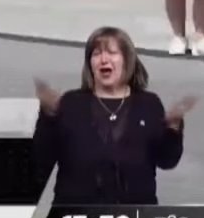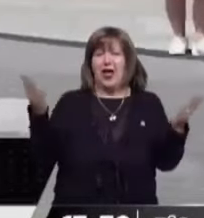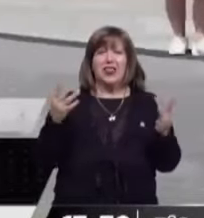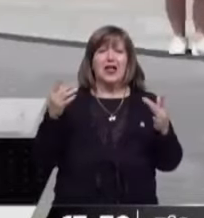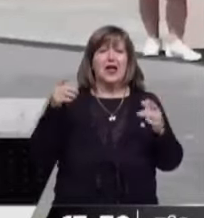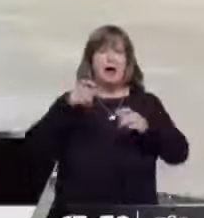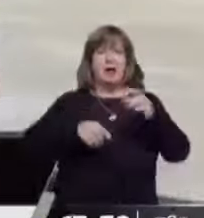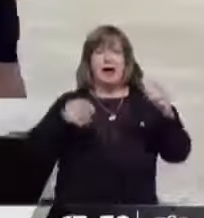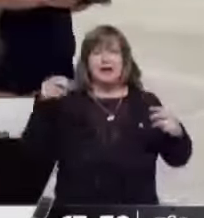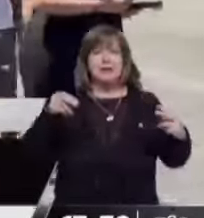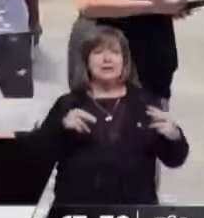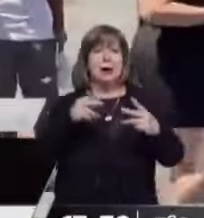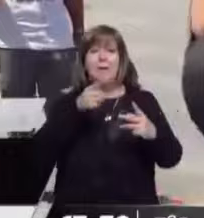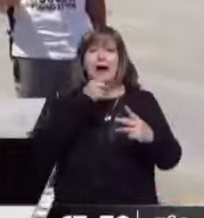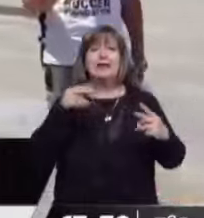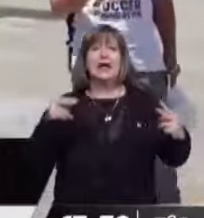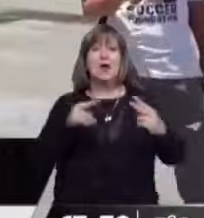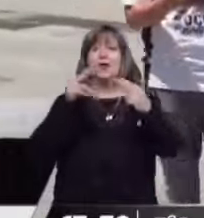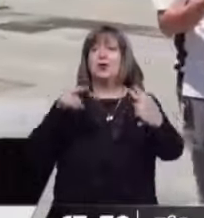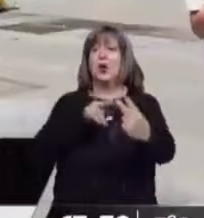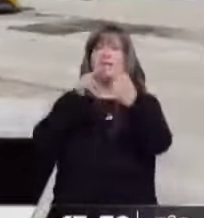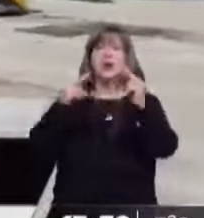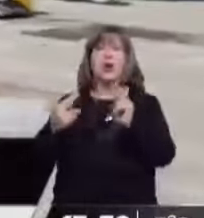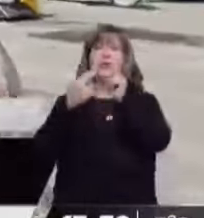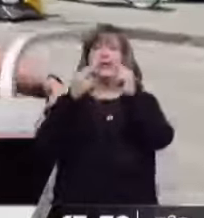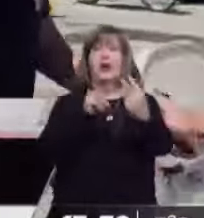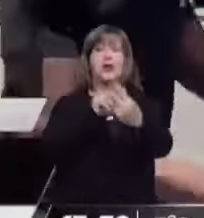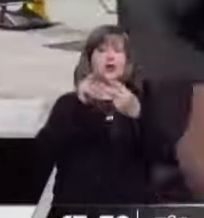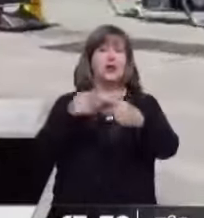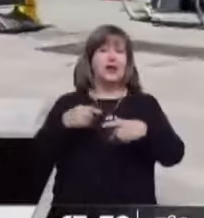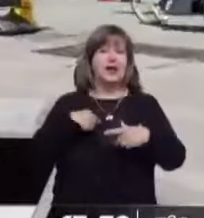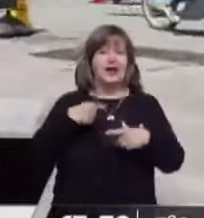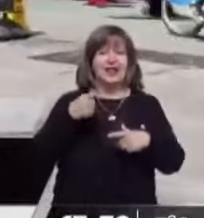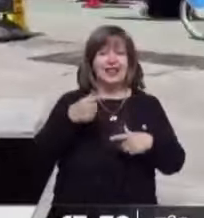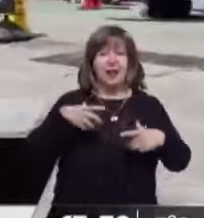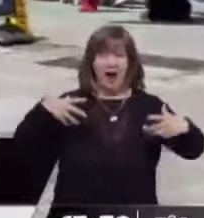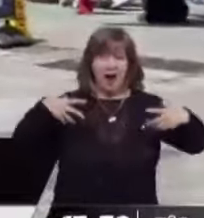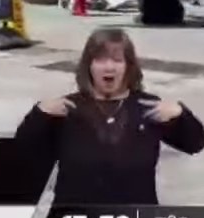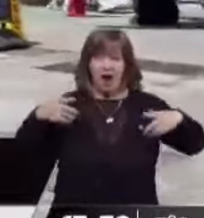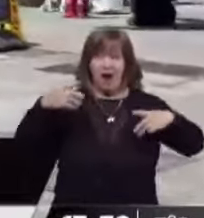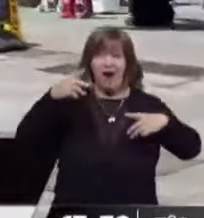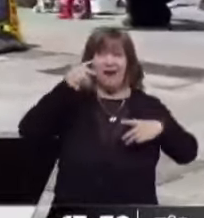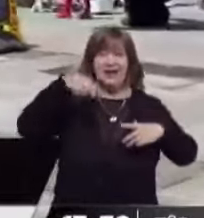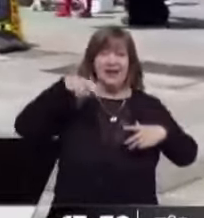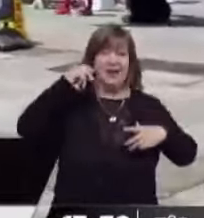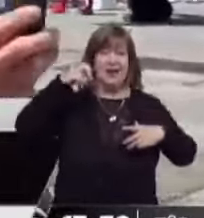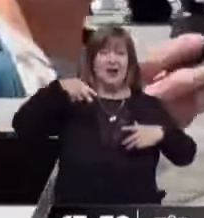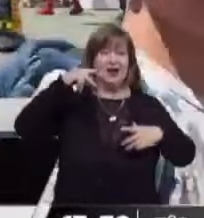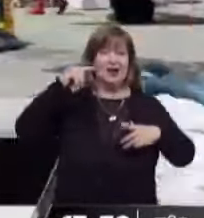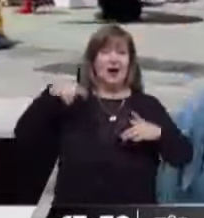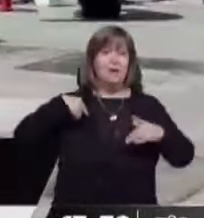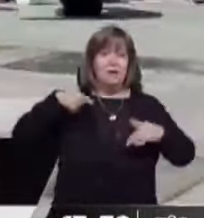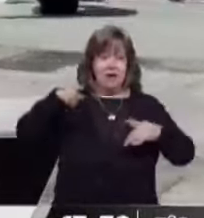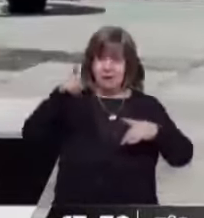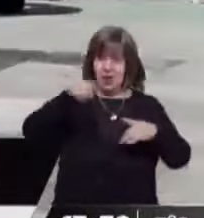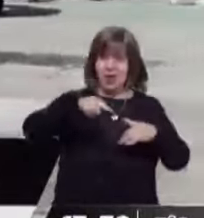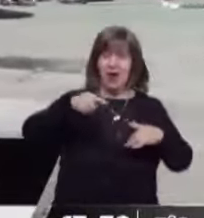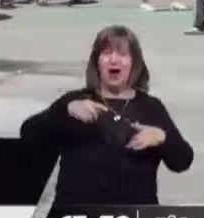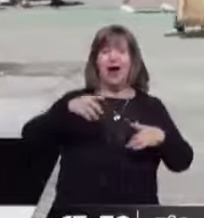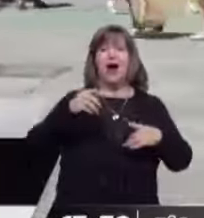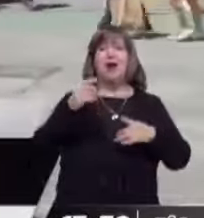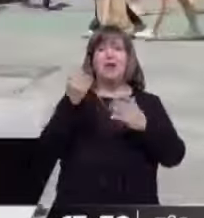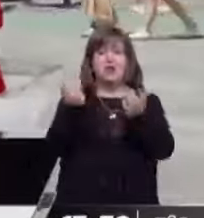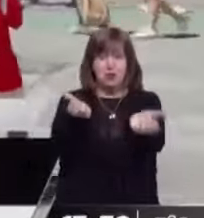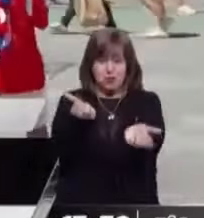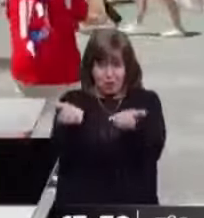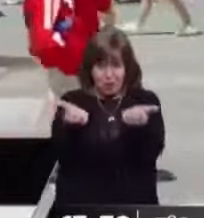mundo se encuentra, es un lugar de encuentro, tenés incluso a King Kong acá. Claro. Y a Iron Man, que vienen acá, el Hombre Araña, lo